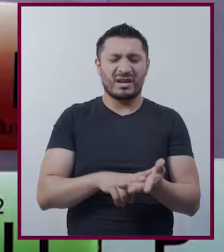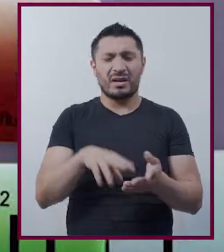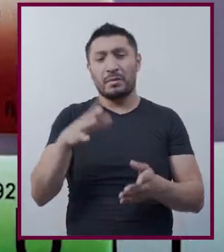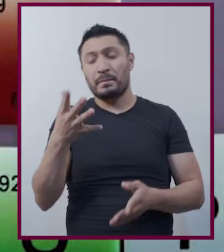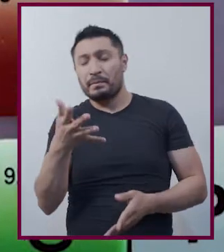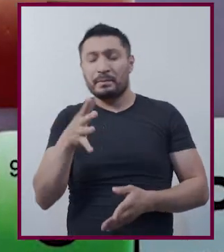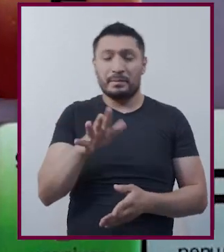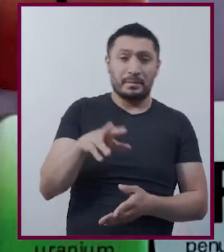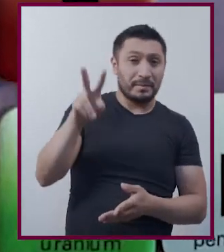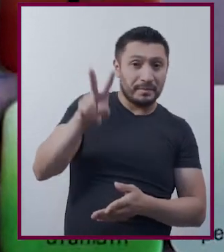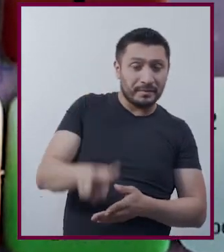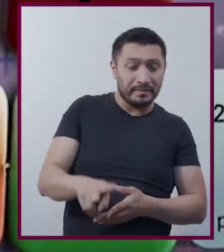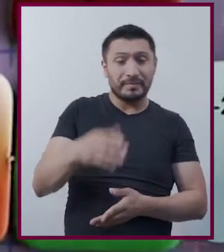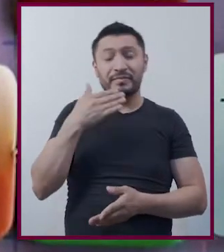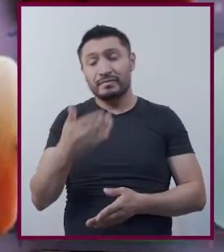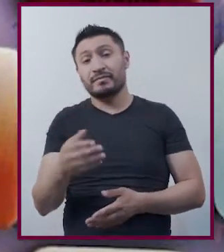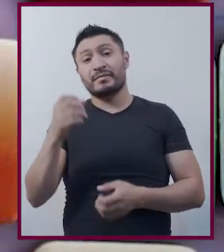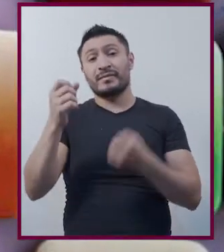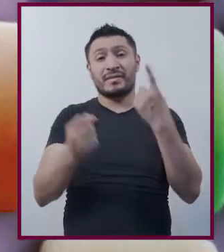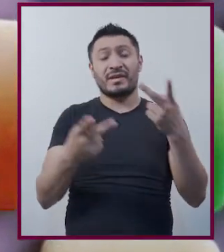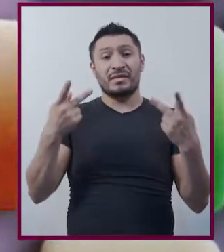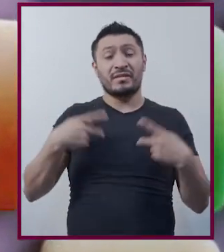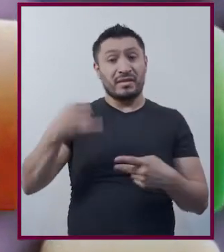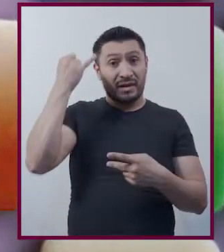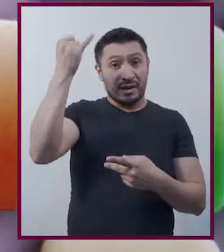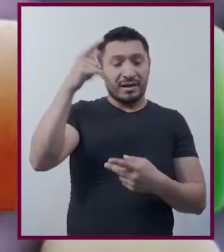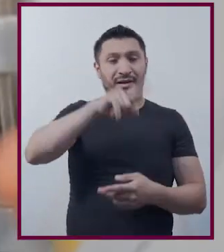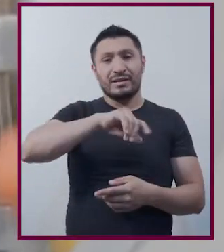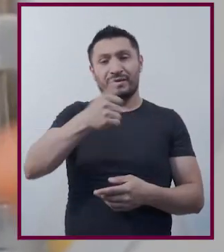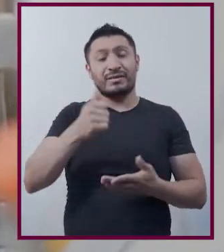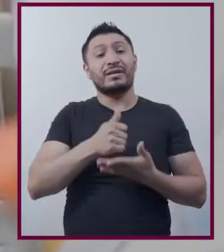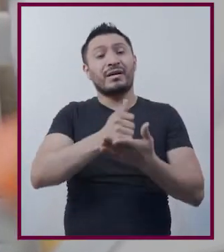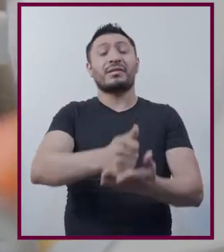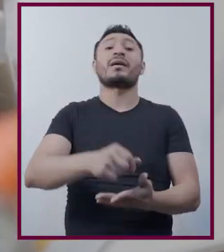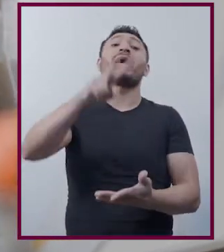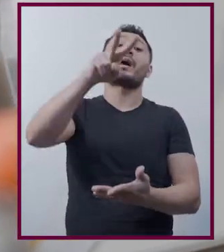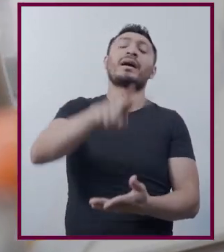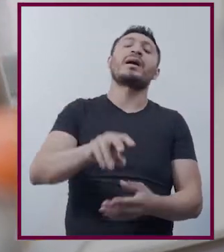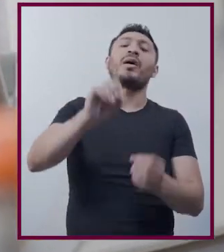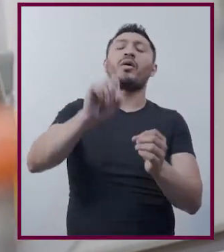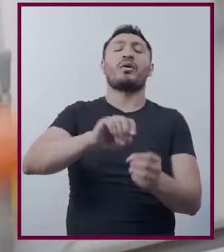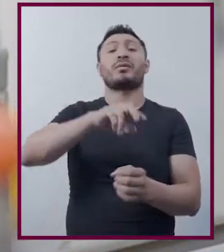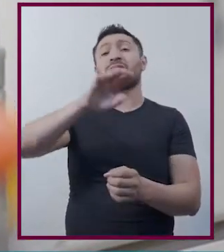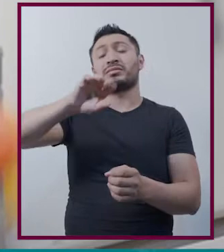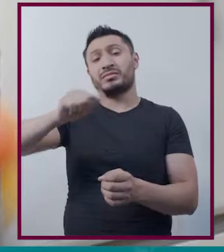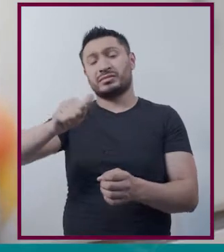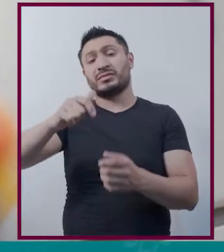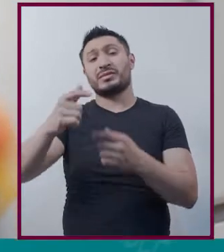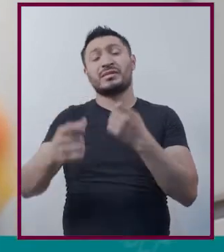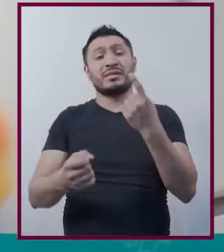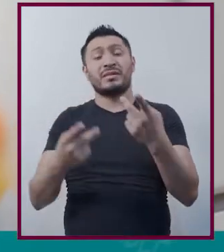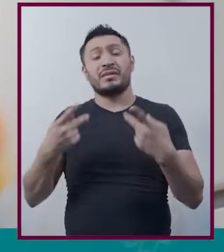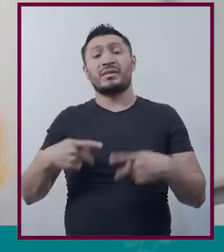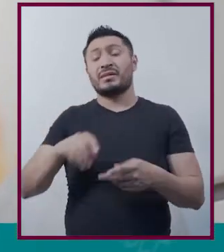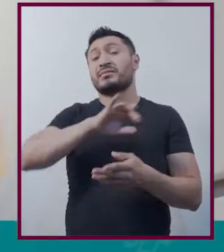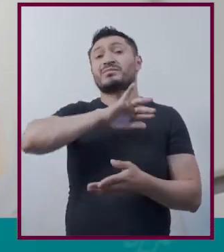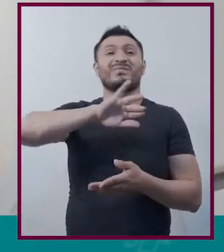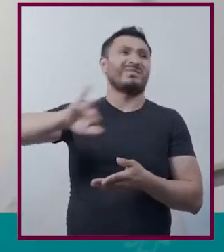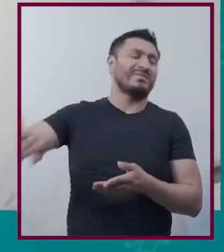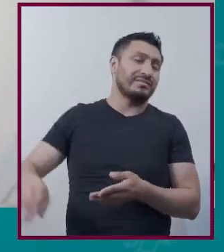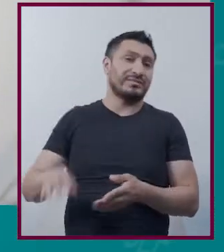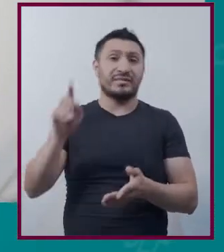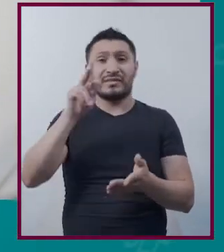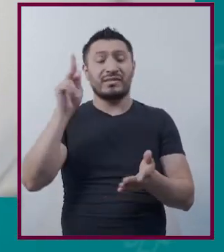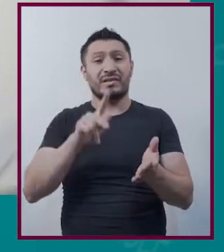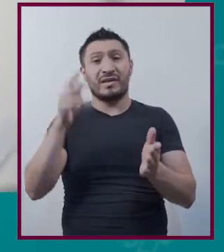relativa. Alguien sostiene una idea y otros ayudan a confirmarla, o bien a desecharla, por la falta de pruebas y congruencia. De